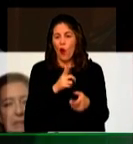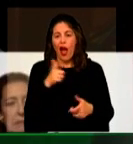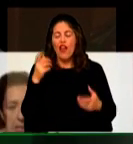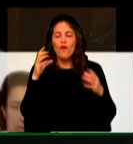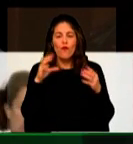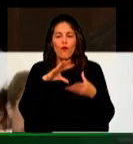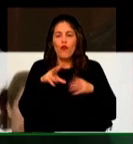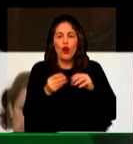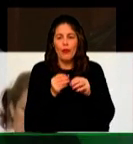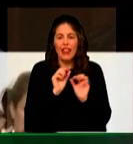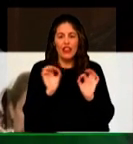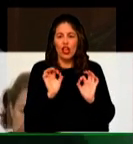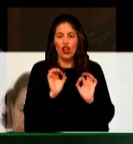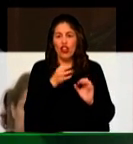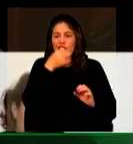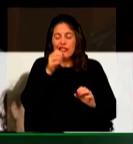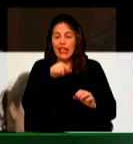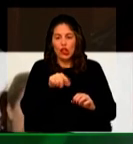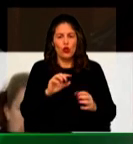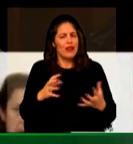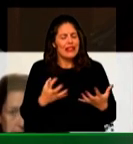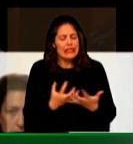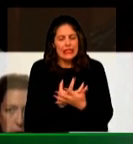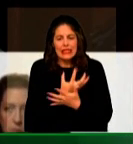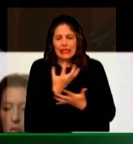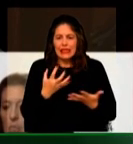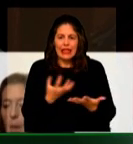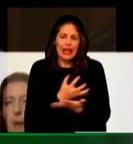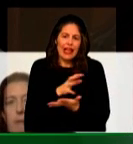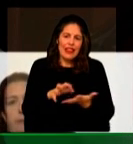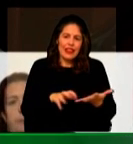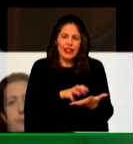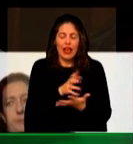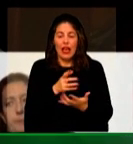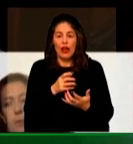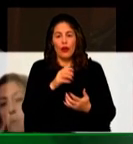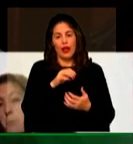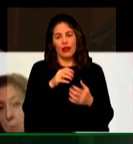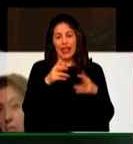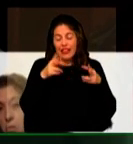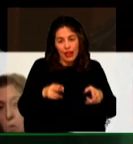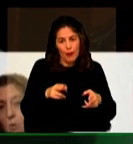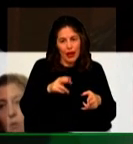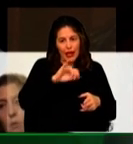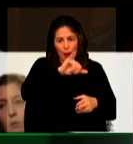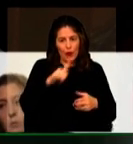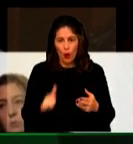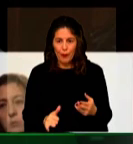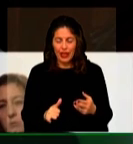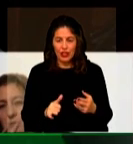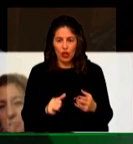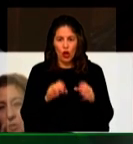forma de no catalogar de tragedia una etapa en la que en promedio se